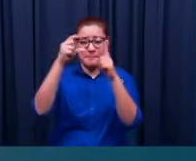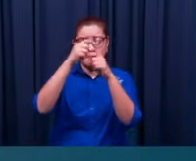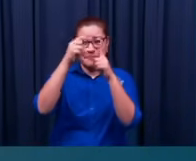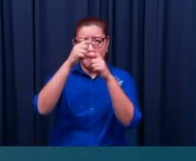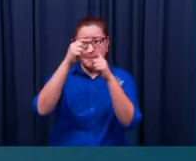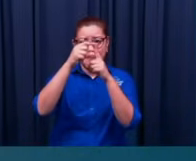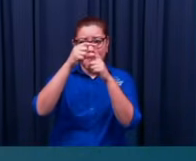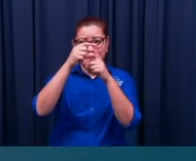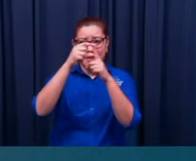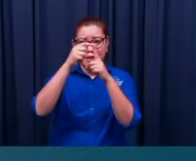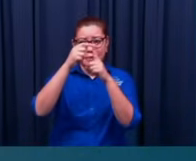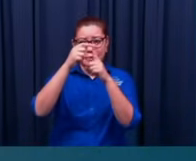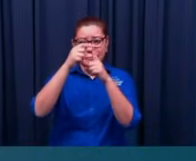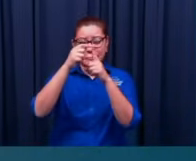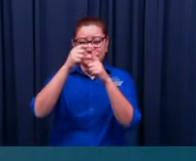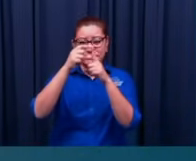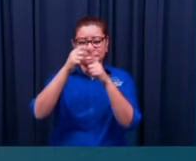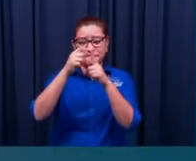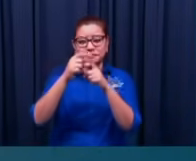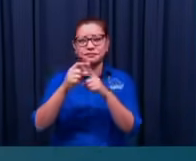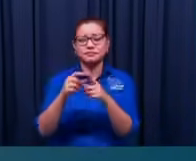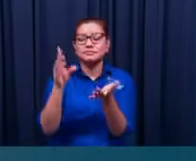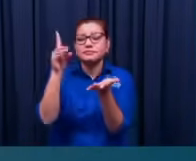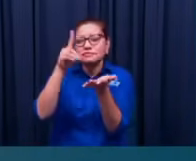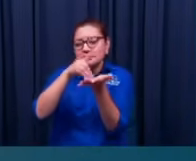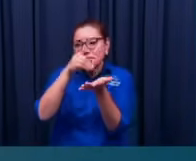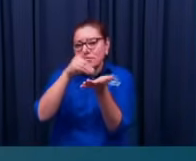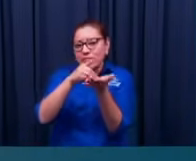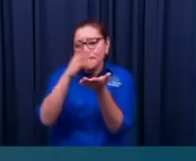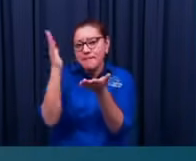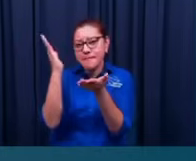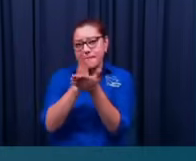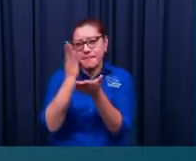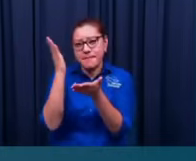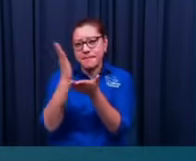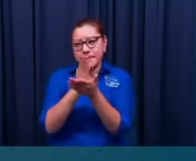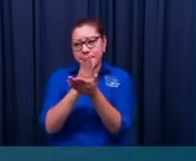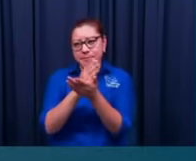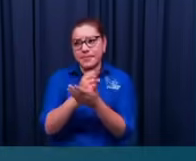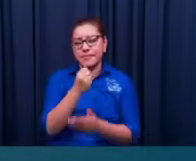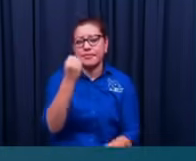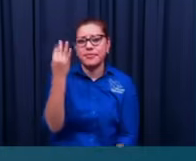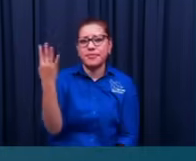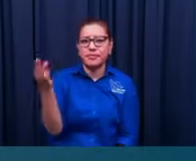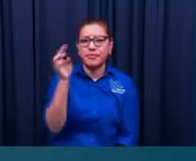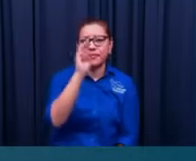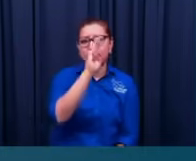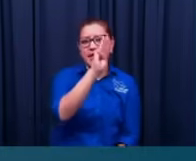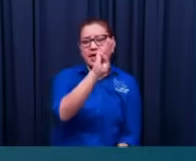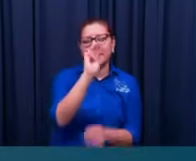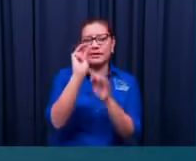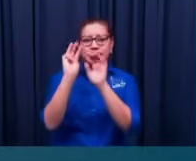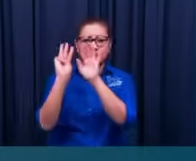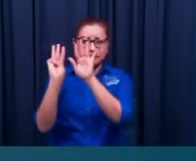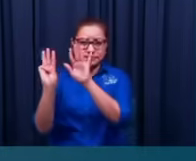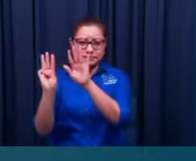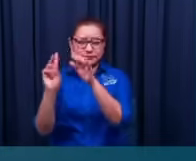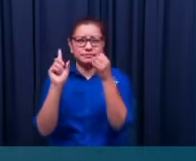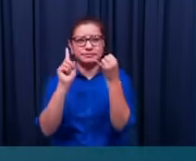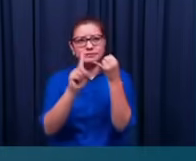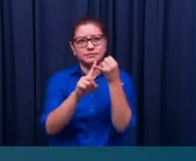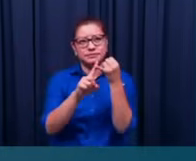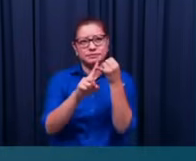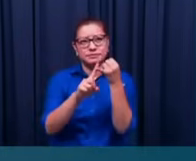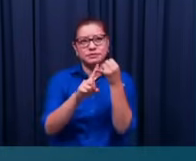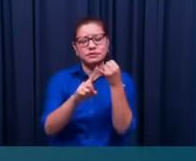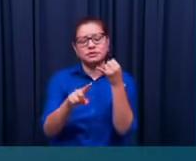La palabra número 38 en todas las concordancias, Vine,